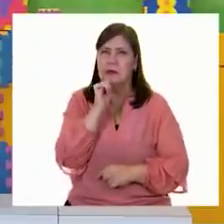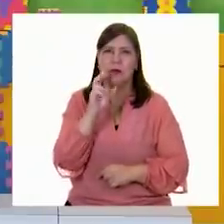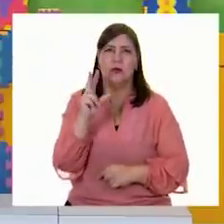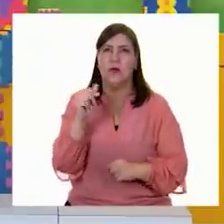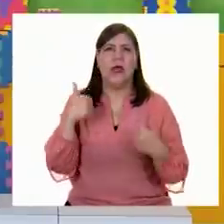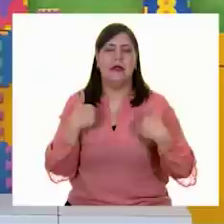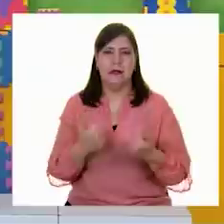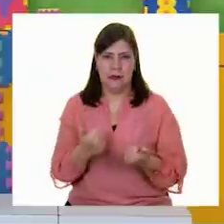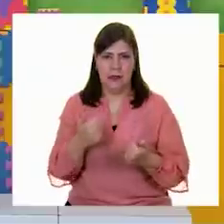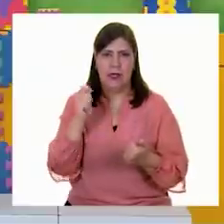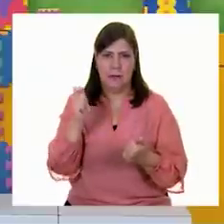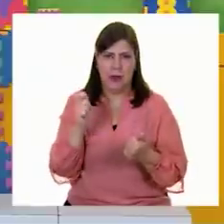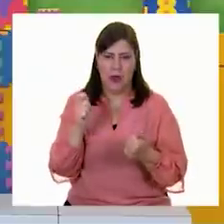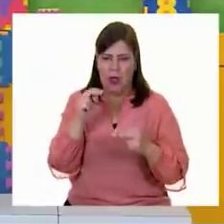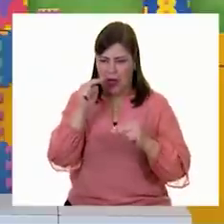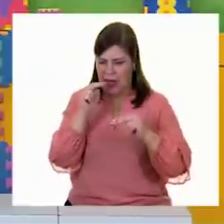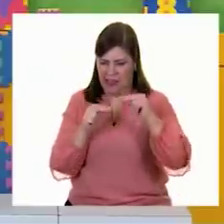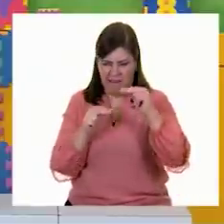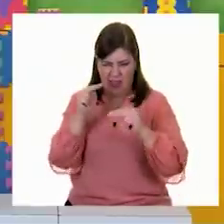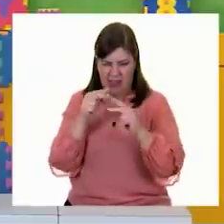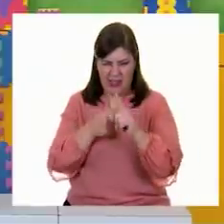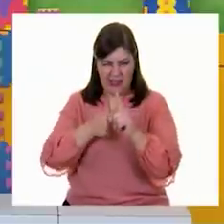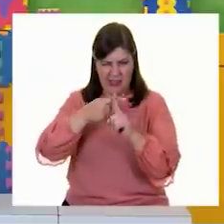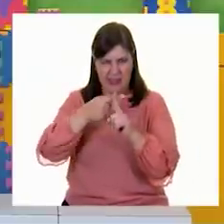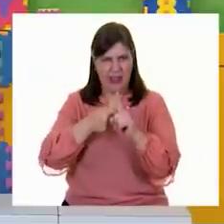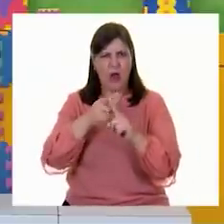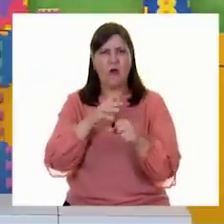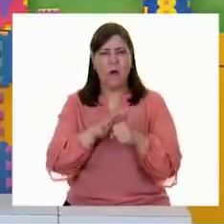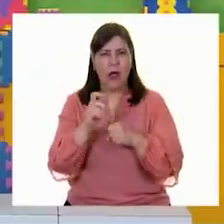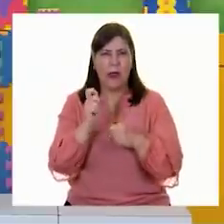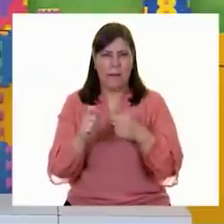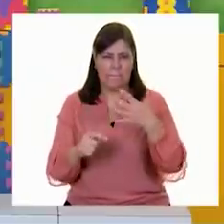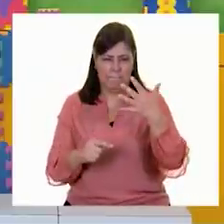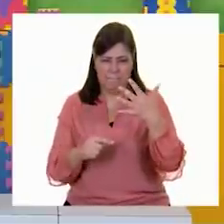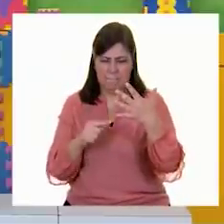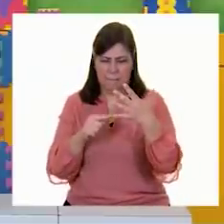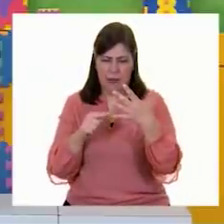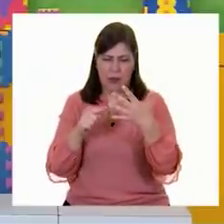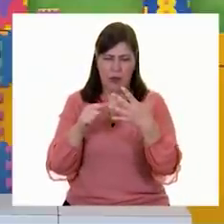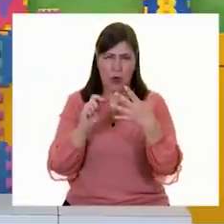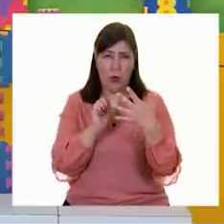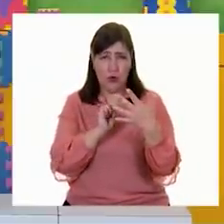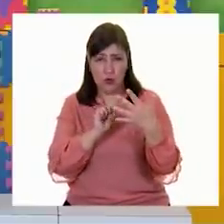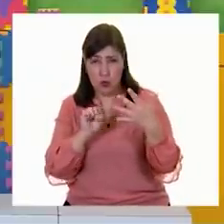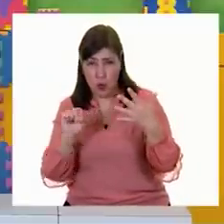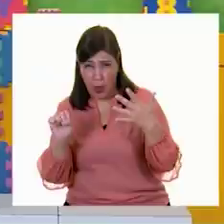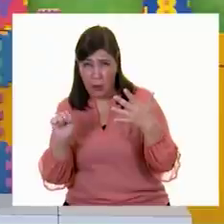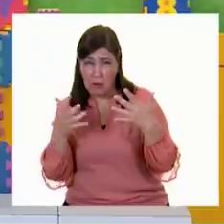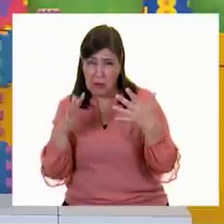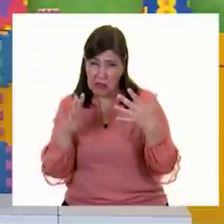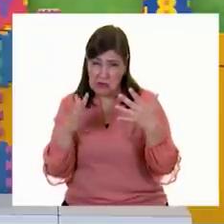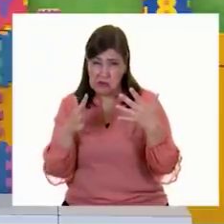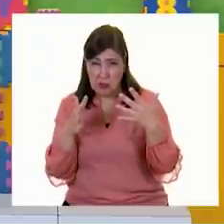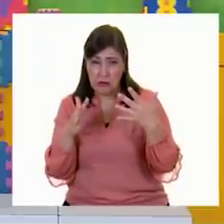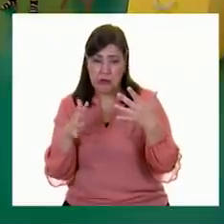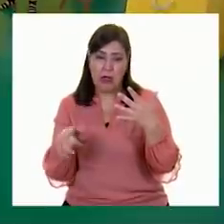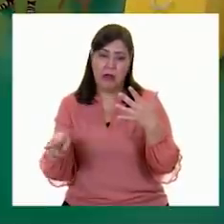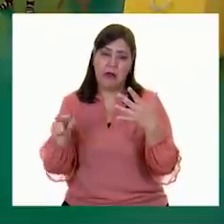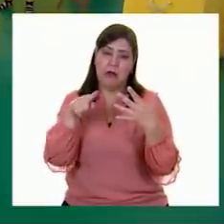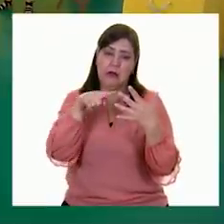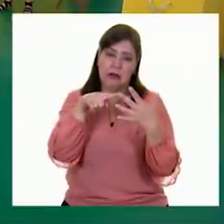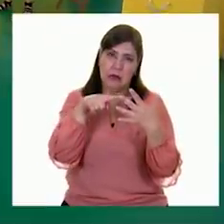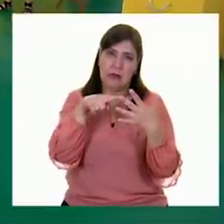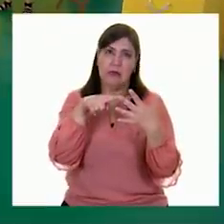con distintas intensidades. Las primeras dos son de un nivel más bajo, ¿sí? Y luego las